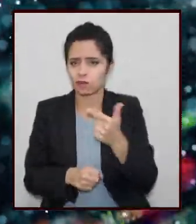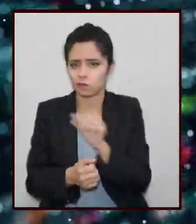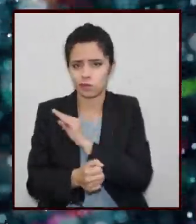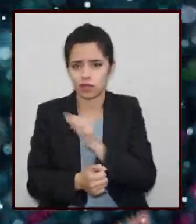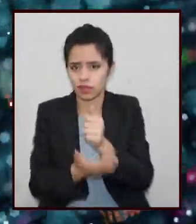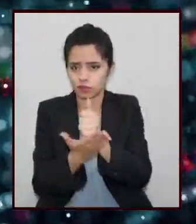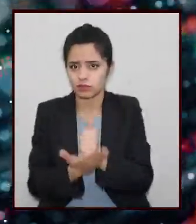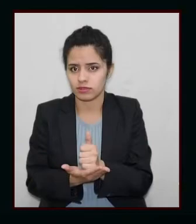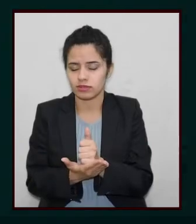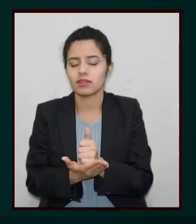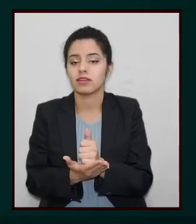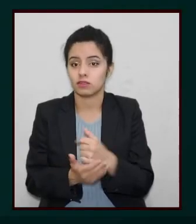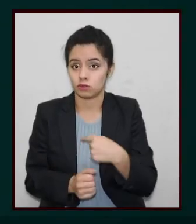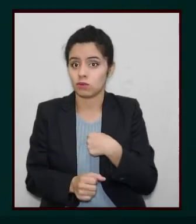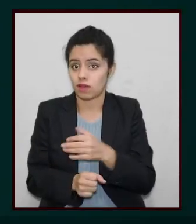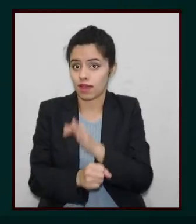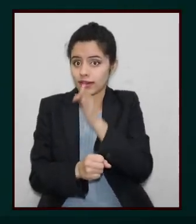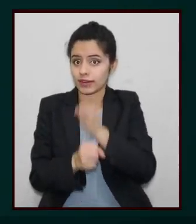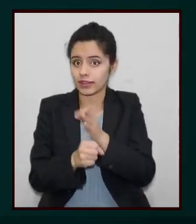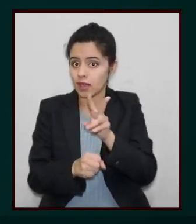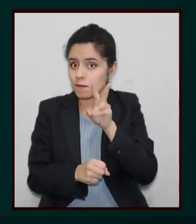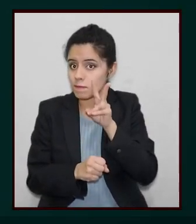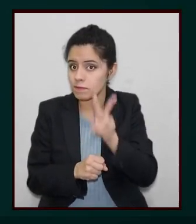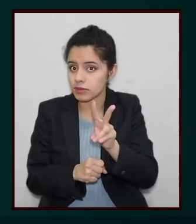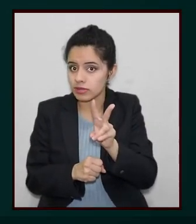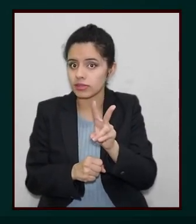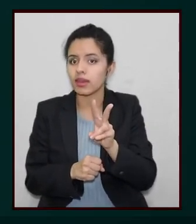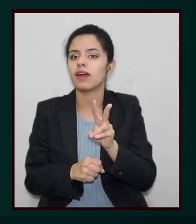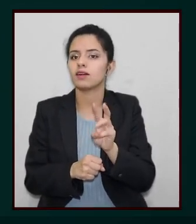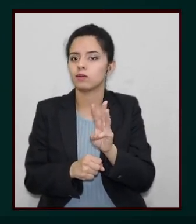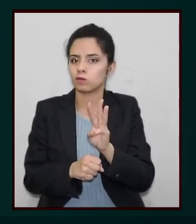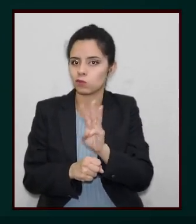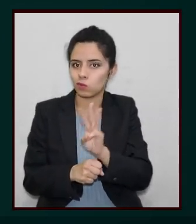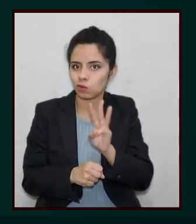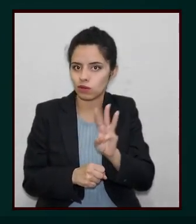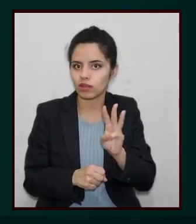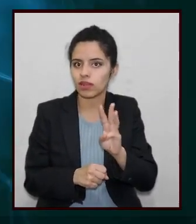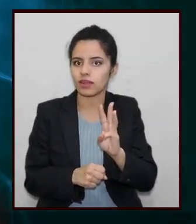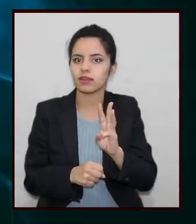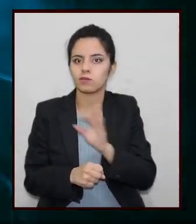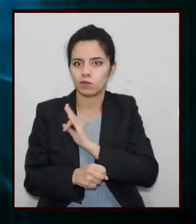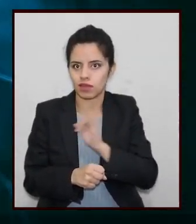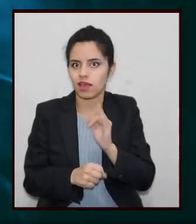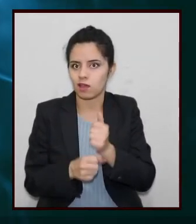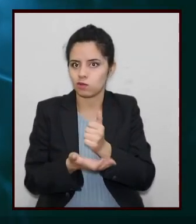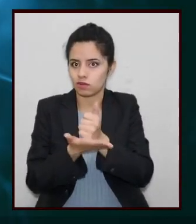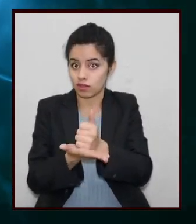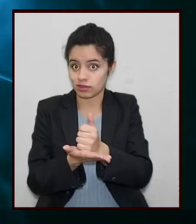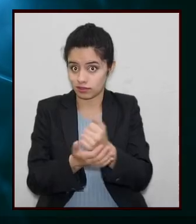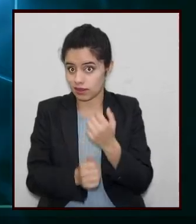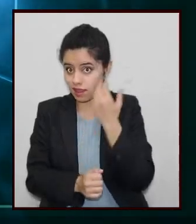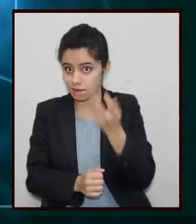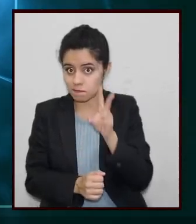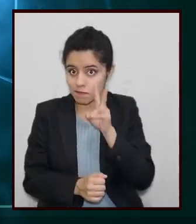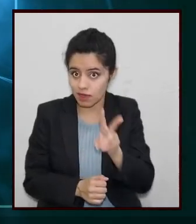nos pueda ayudar con eso? Oh, justo estoy viendo un sitio web que nos puede ayudar con eso. ¿Quieren ver qué